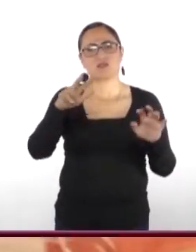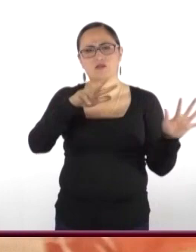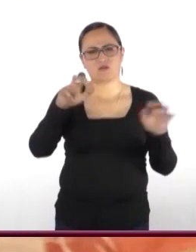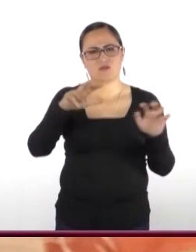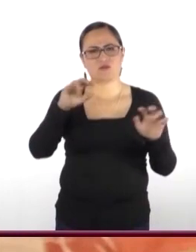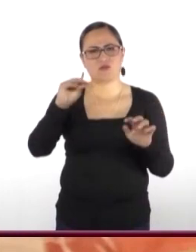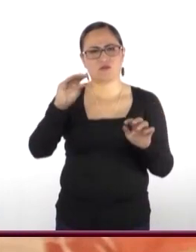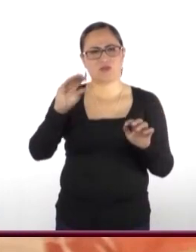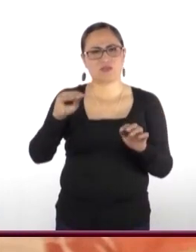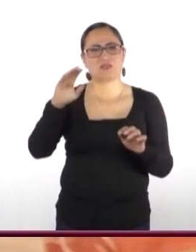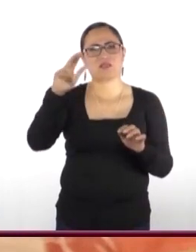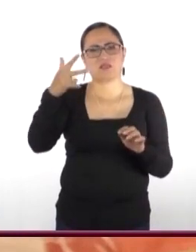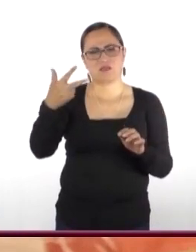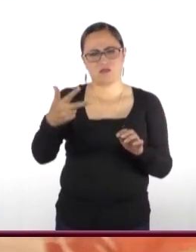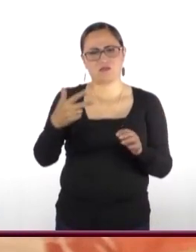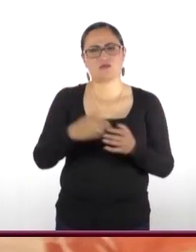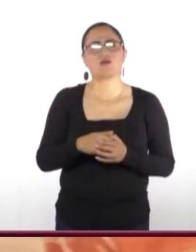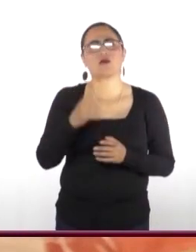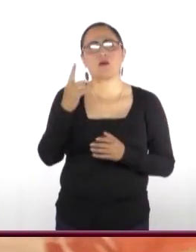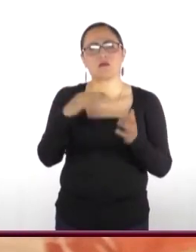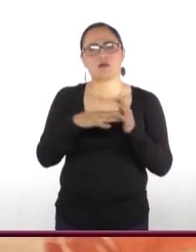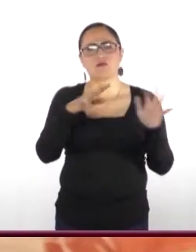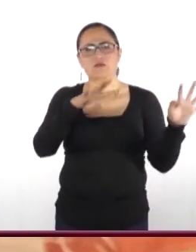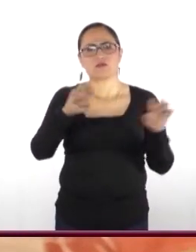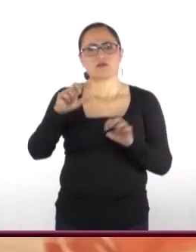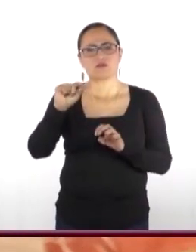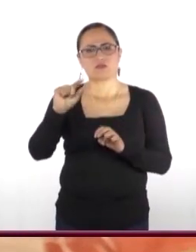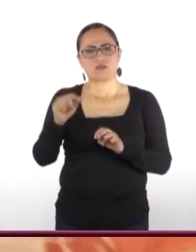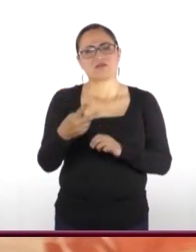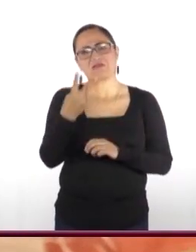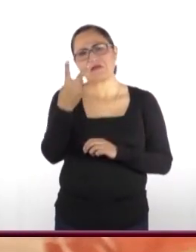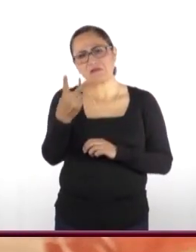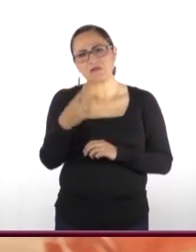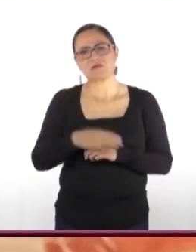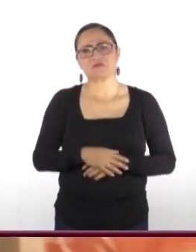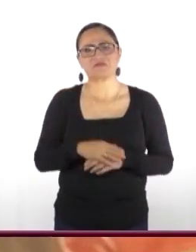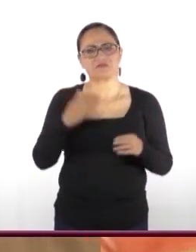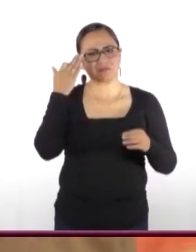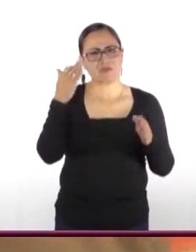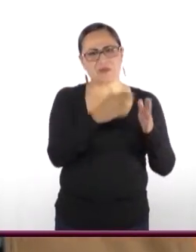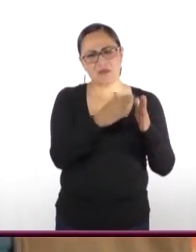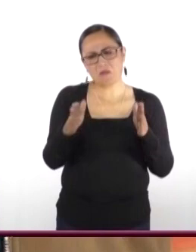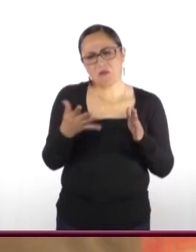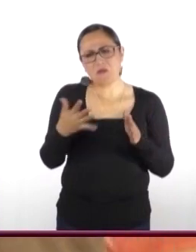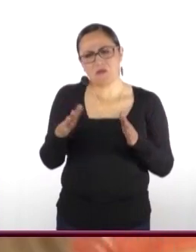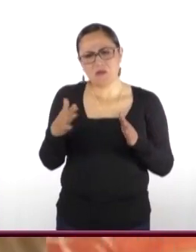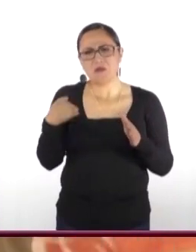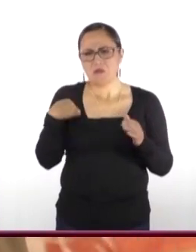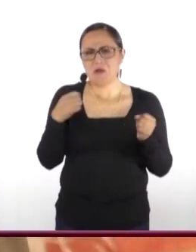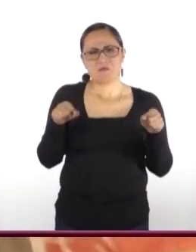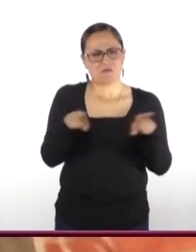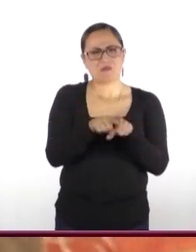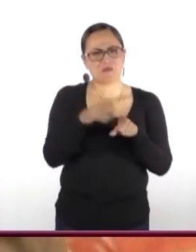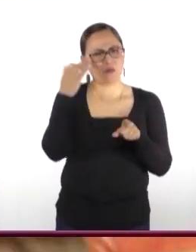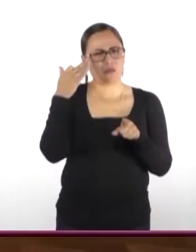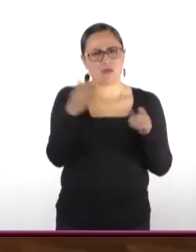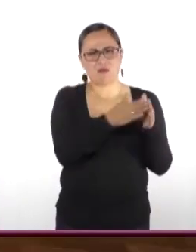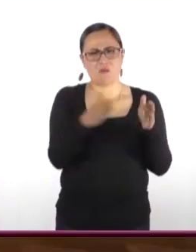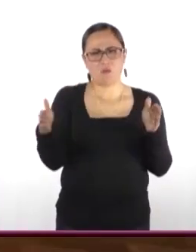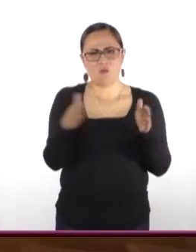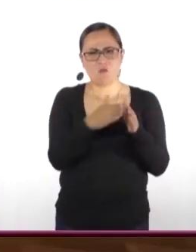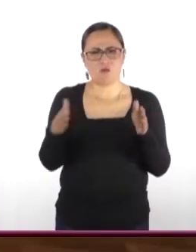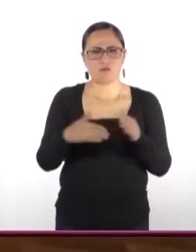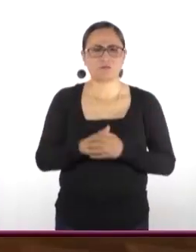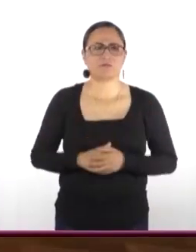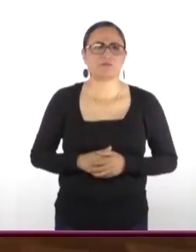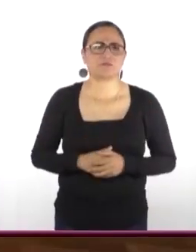nació en 1898 y murió en 1972. O sea que en términos generales es casi contemporáneo.